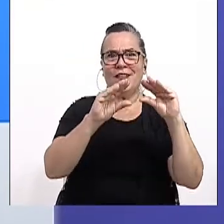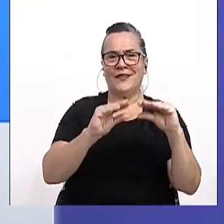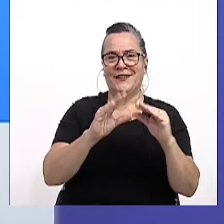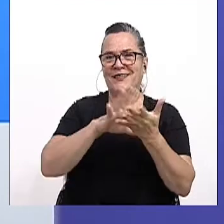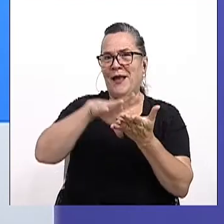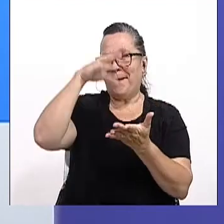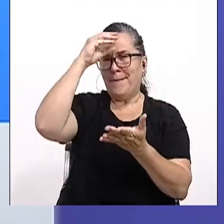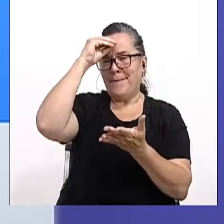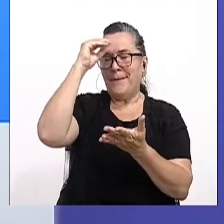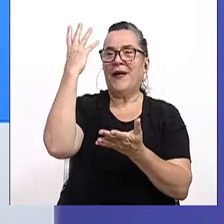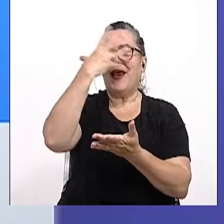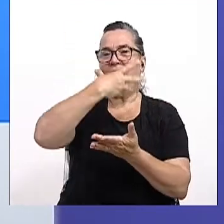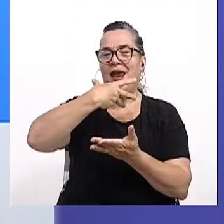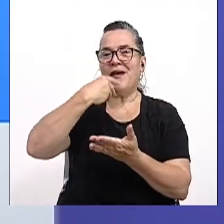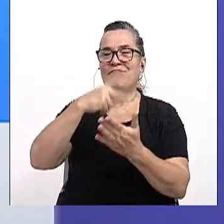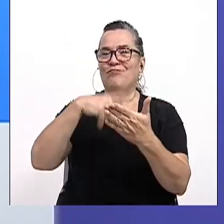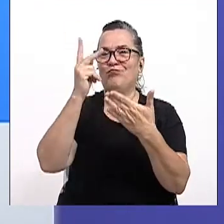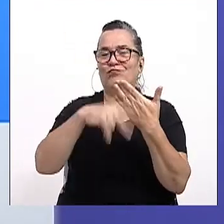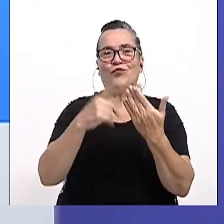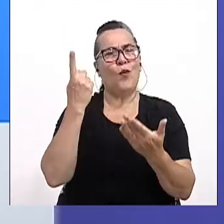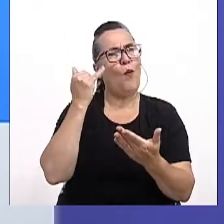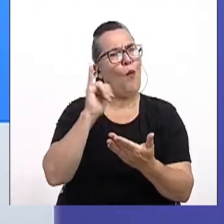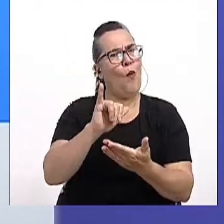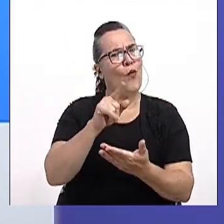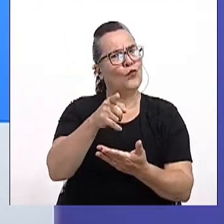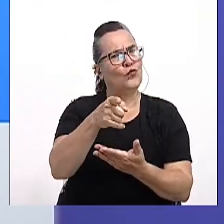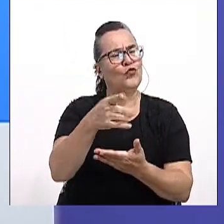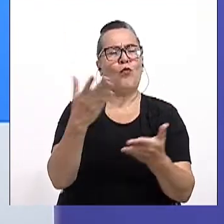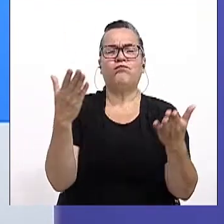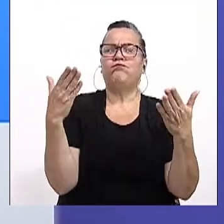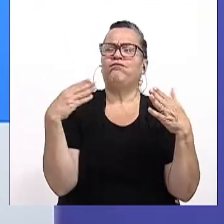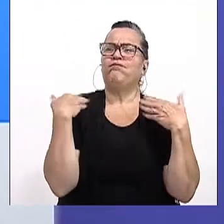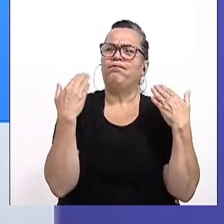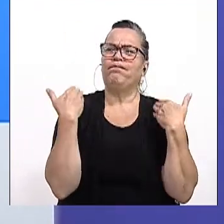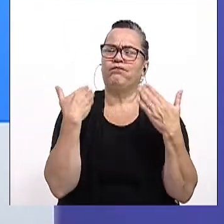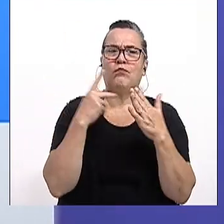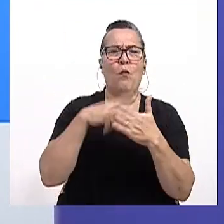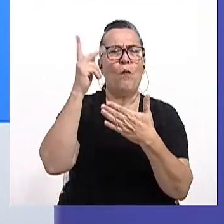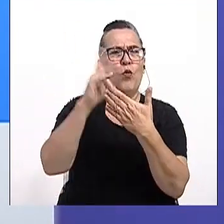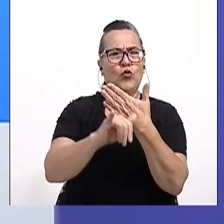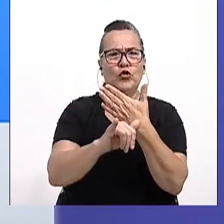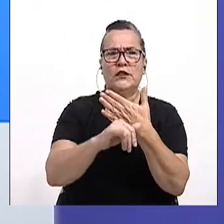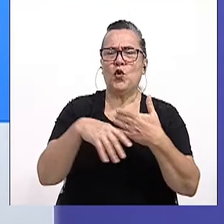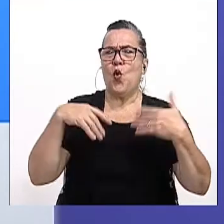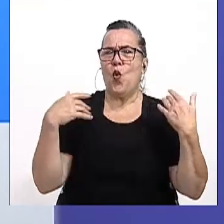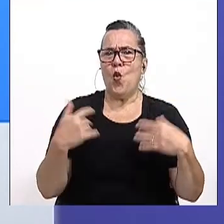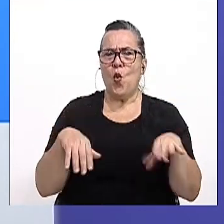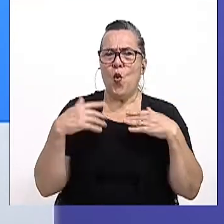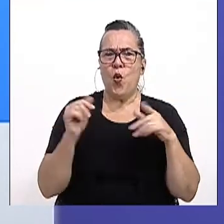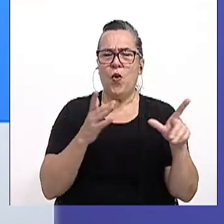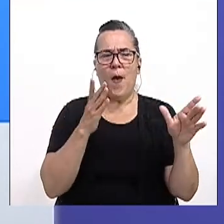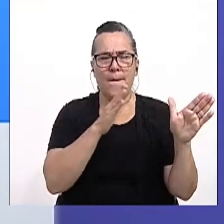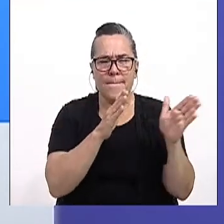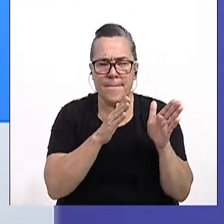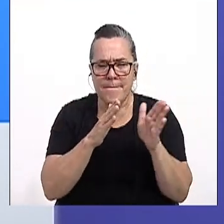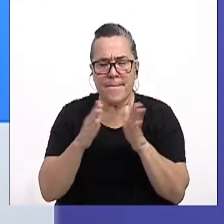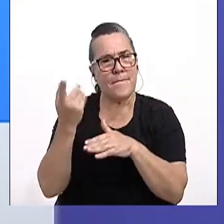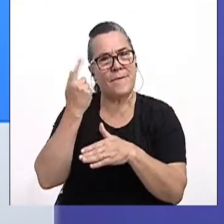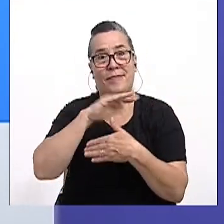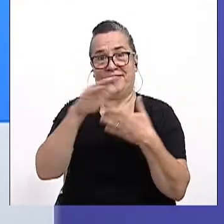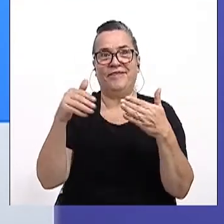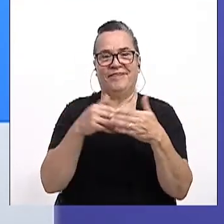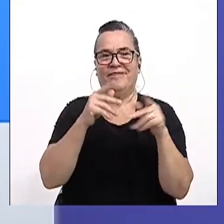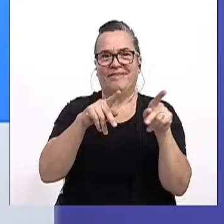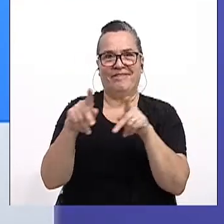este hermoso programa. Y por eso los felicito, porque es un gran proyecto que ha sido preparado para todos. Y